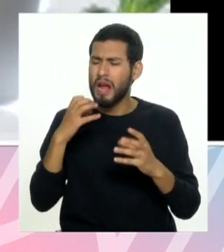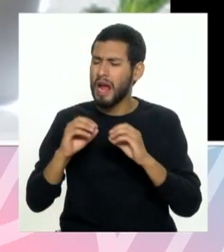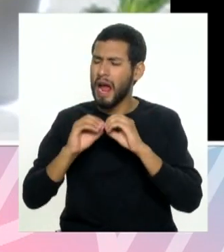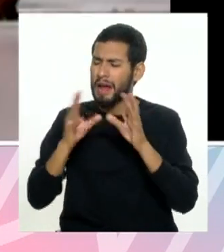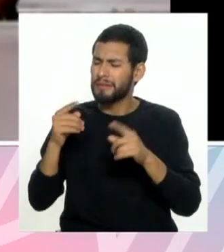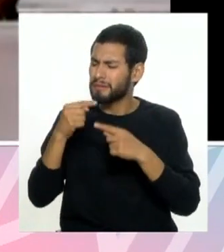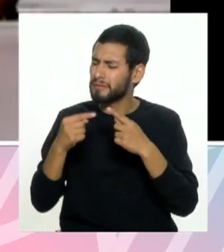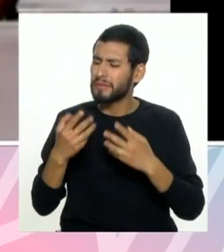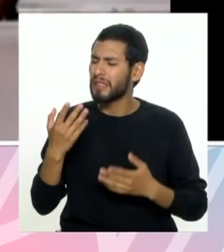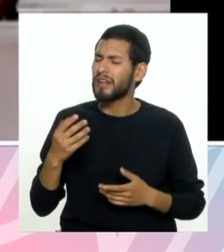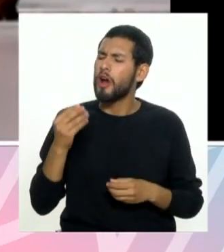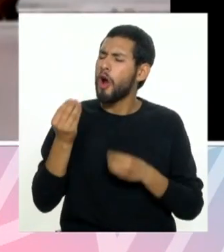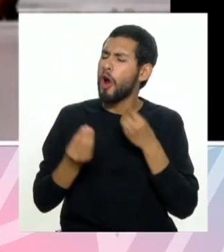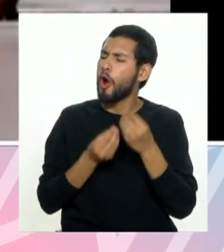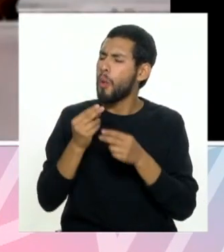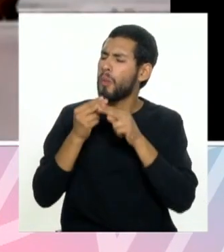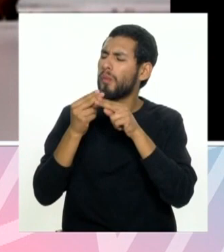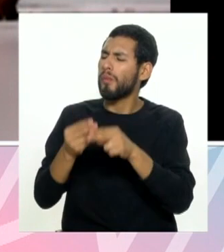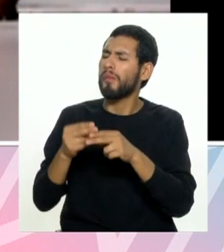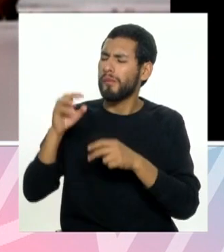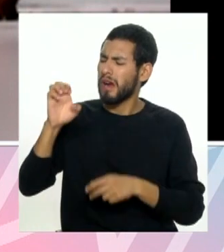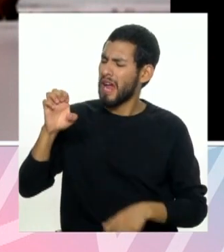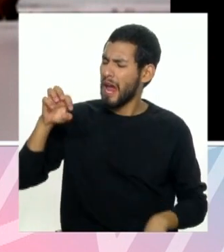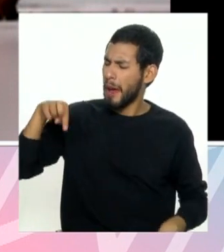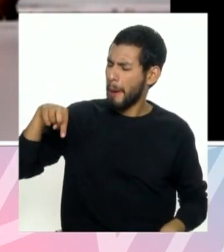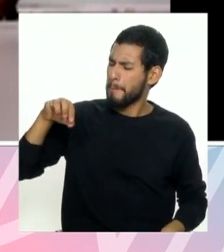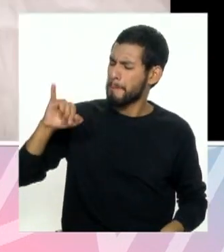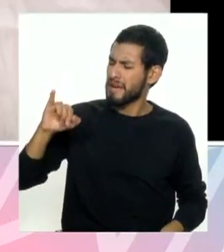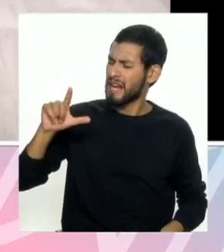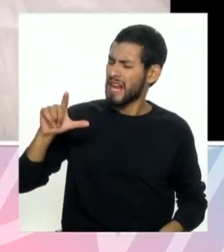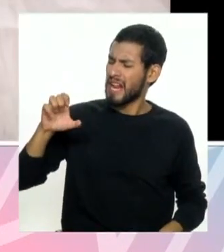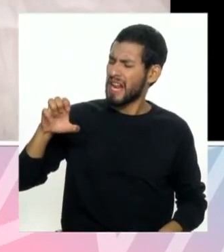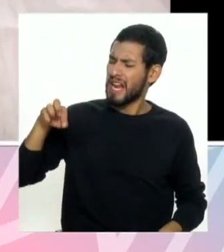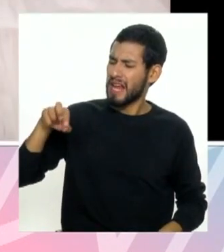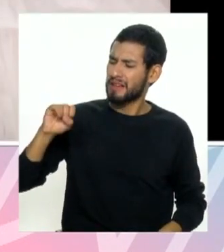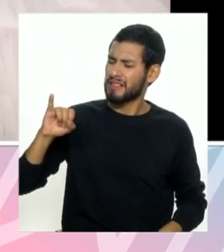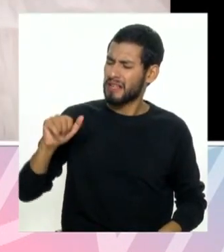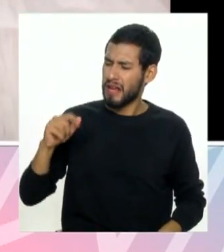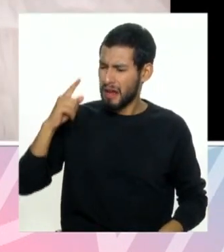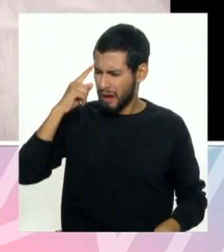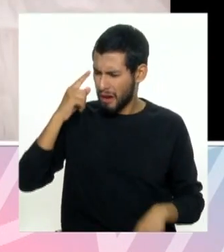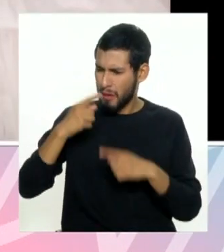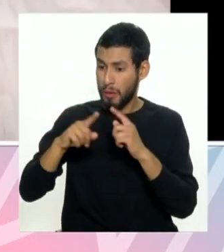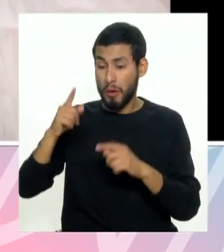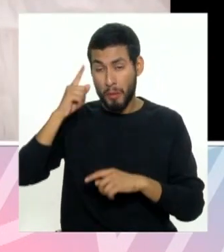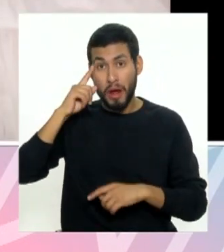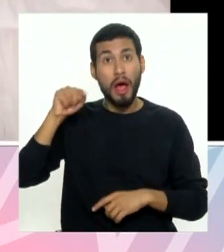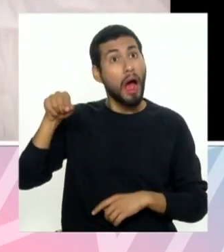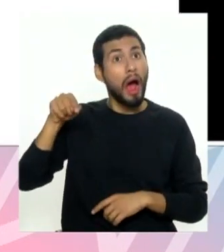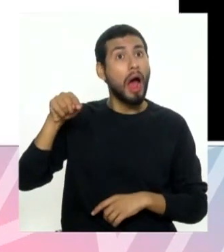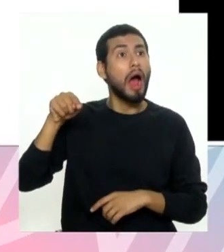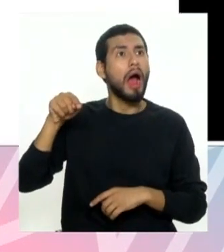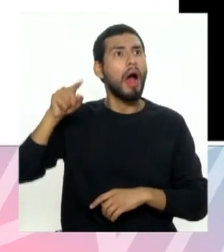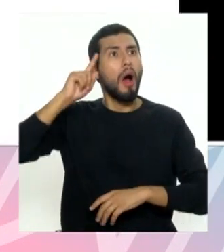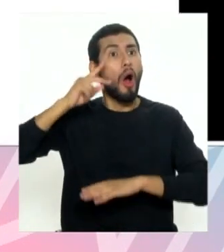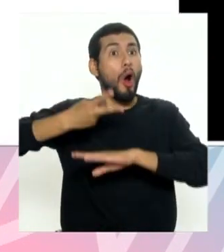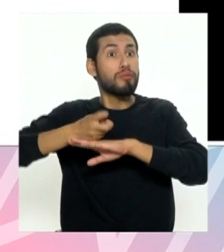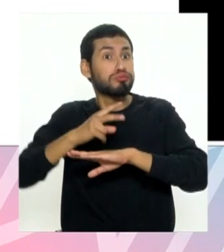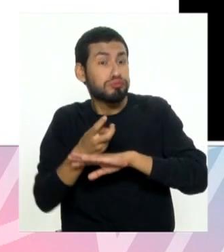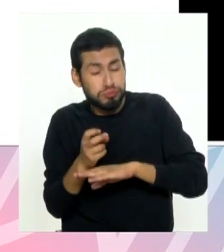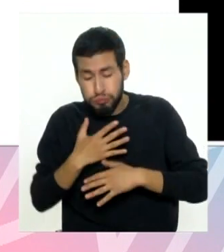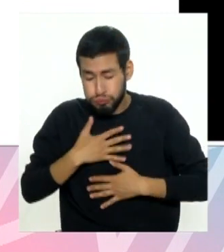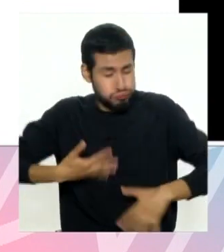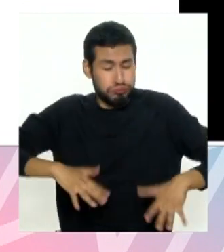términos. ¿Cómo definimos primero a la epilepsia? ¿Cómo lo distinguimos de las convulsiones? Porque cuando uno piensa en epilepsia, inmediatamente piensa en